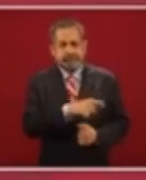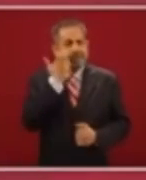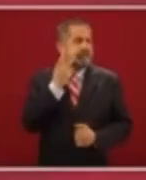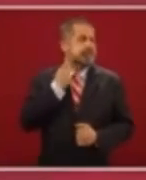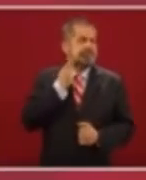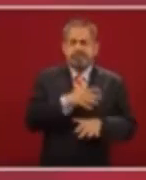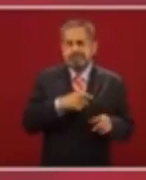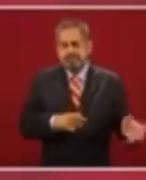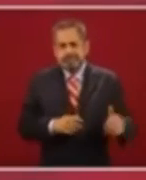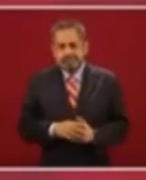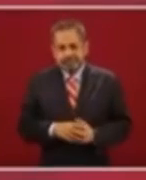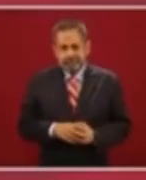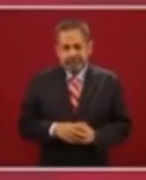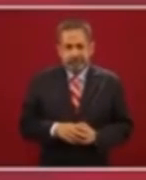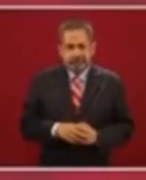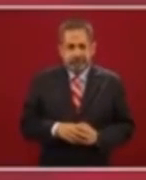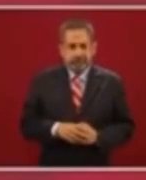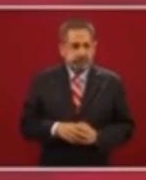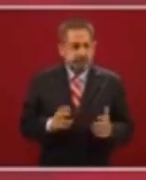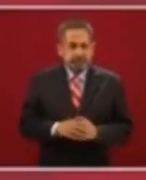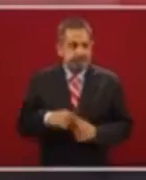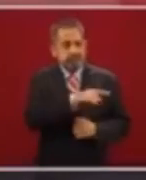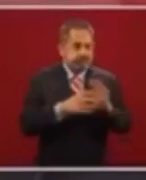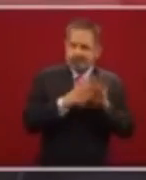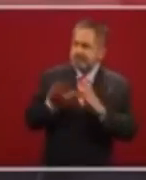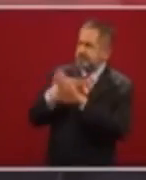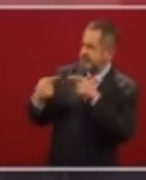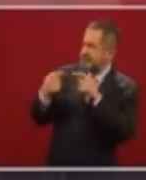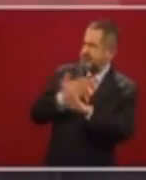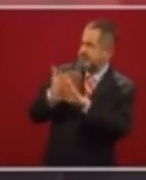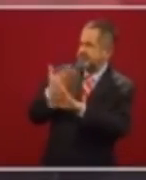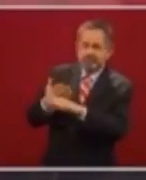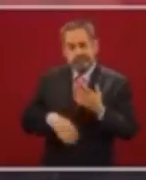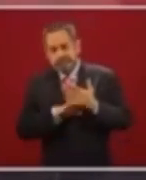políticas, pues hacen labores de oposición.